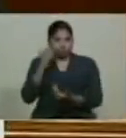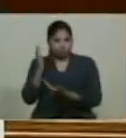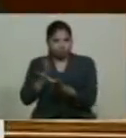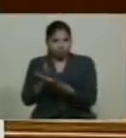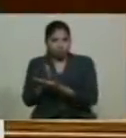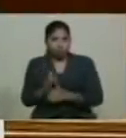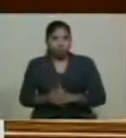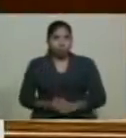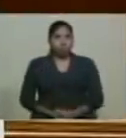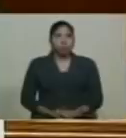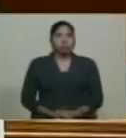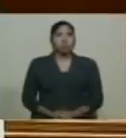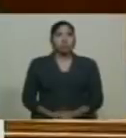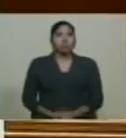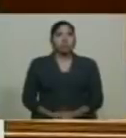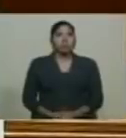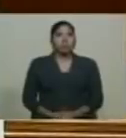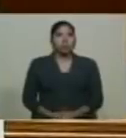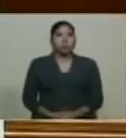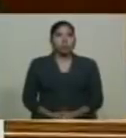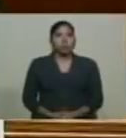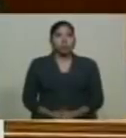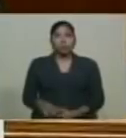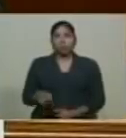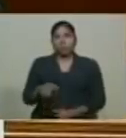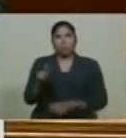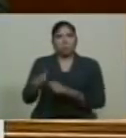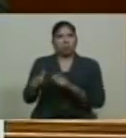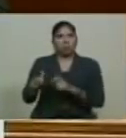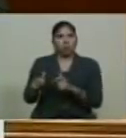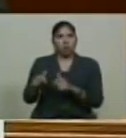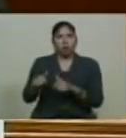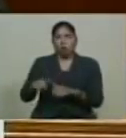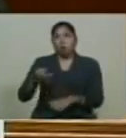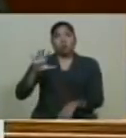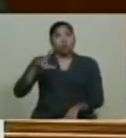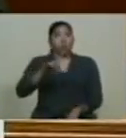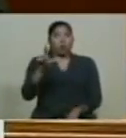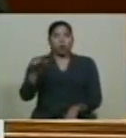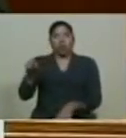declaraciones. Que es jugando. Esto no es porque hoy es 5 de julio,